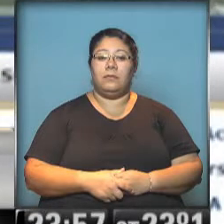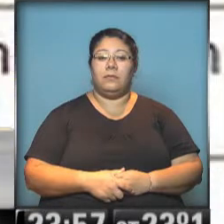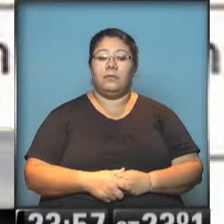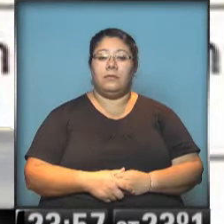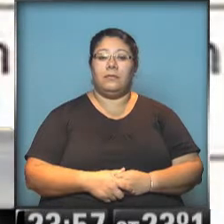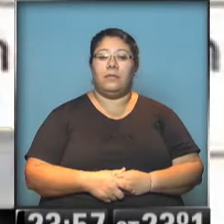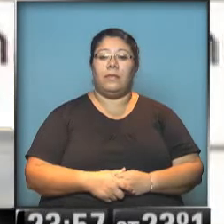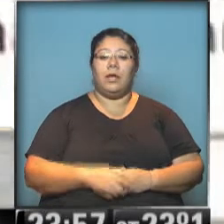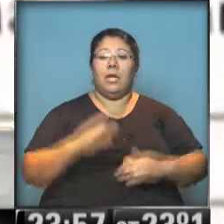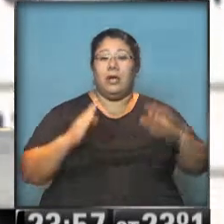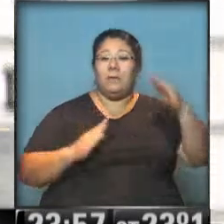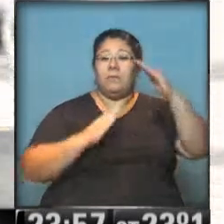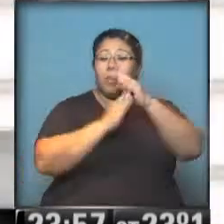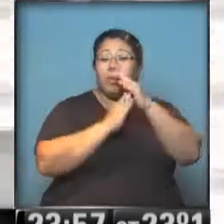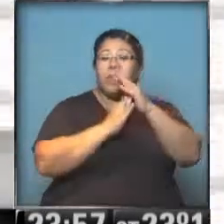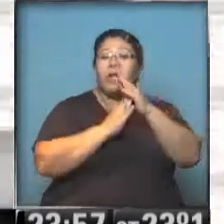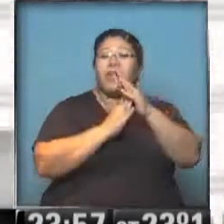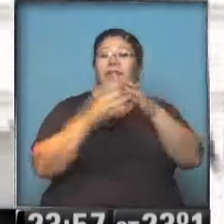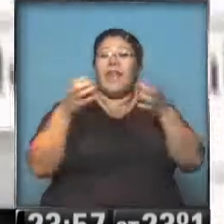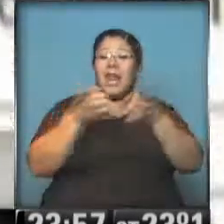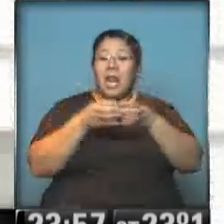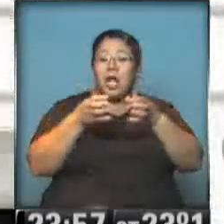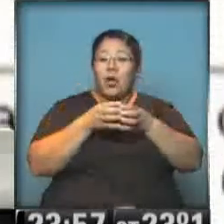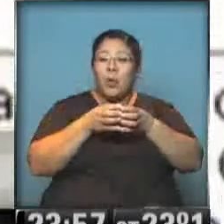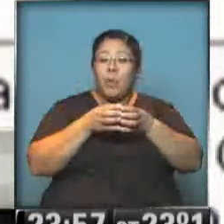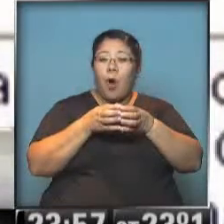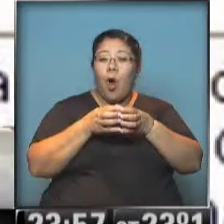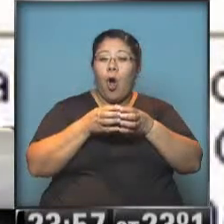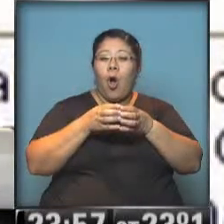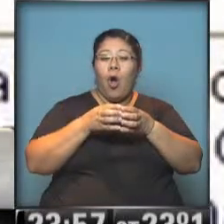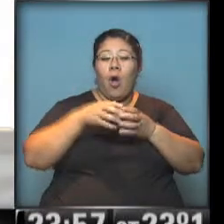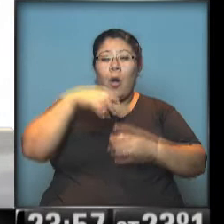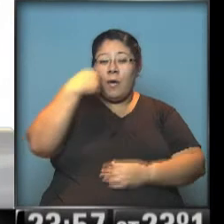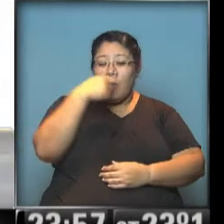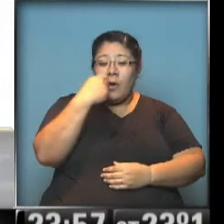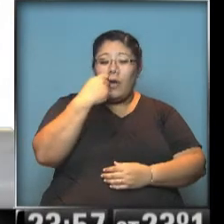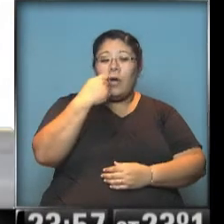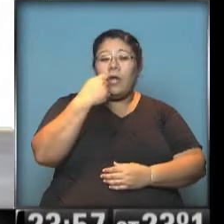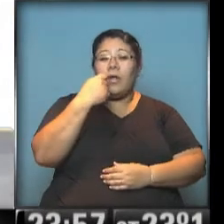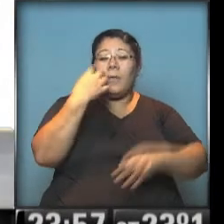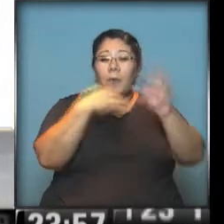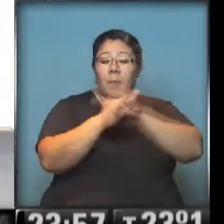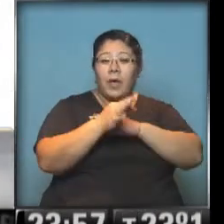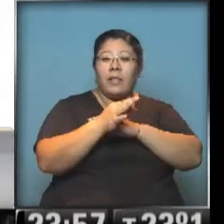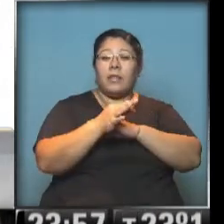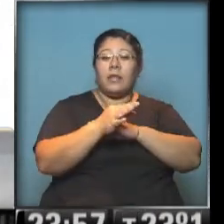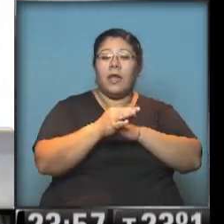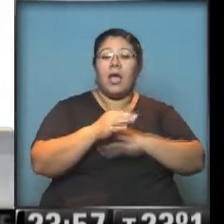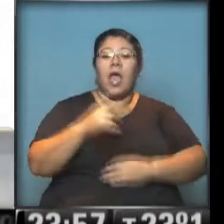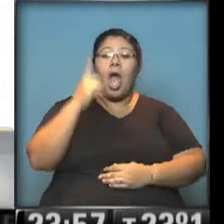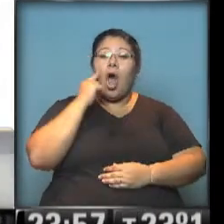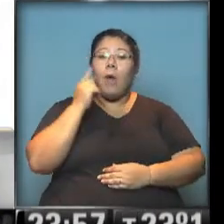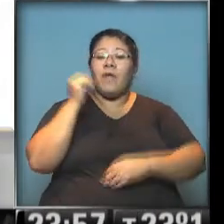El máximo líder del cartel mexicano de los Zetas, Omar Treviño Morales, alias Z42, fue detenido por